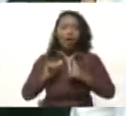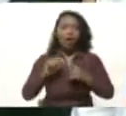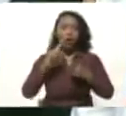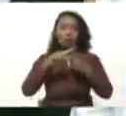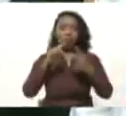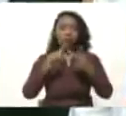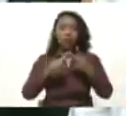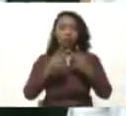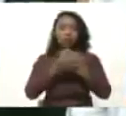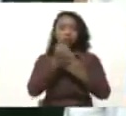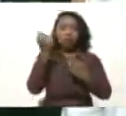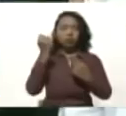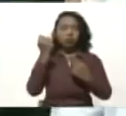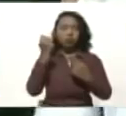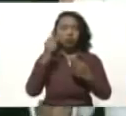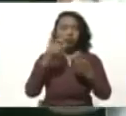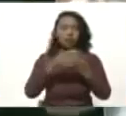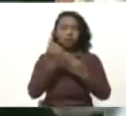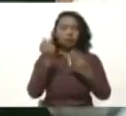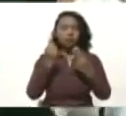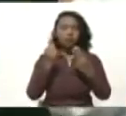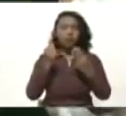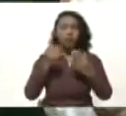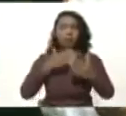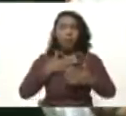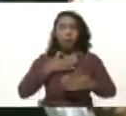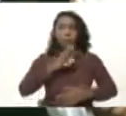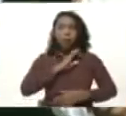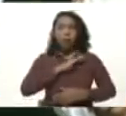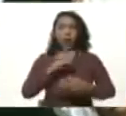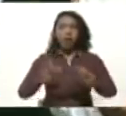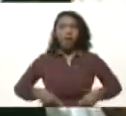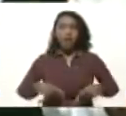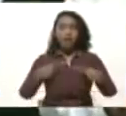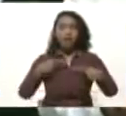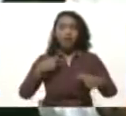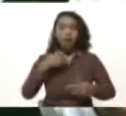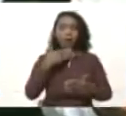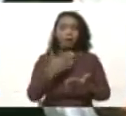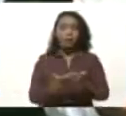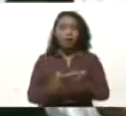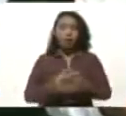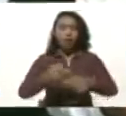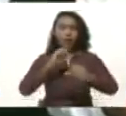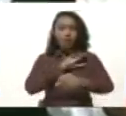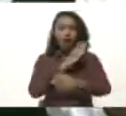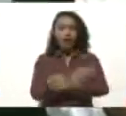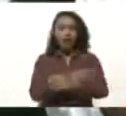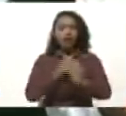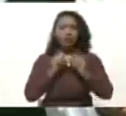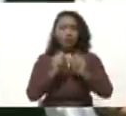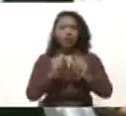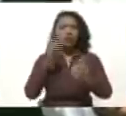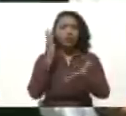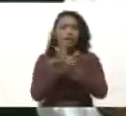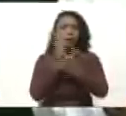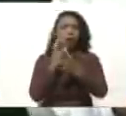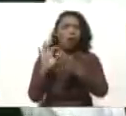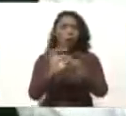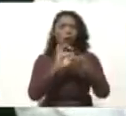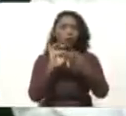Sham, Jad, Mariam Rose y Charlotte más que mi propia vida. Le pido sean fuertes y se mantengan siempre